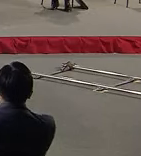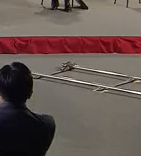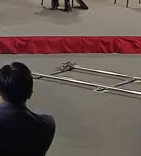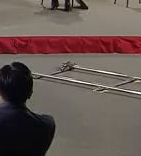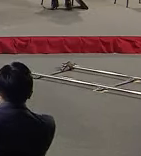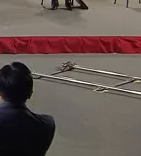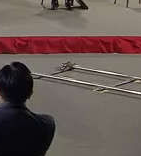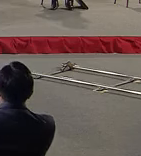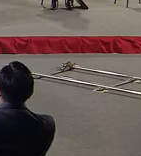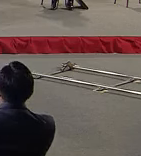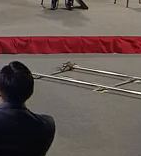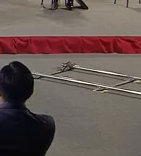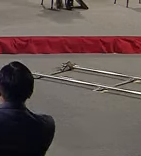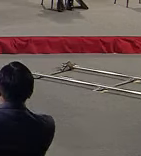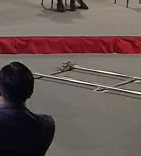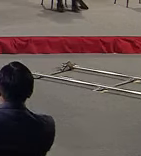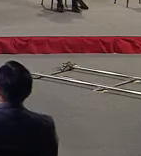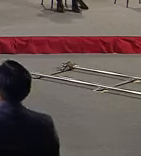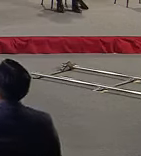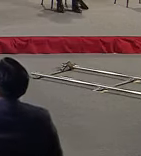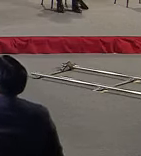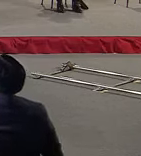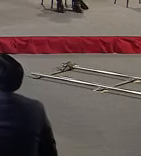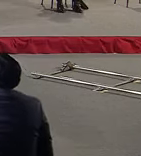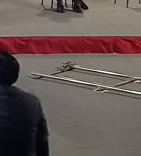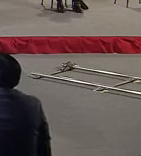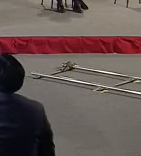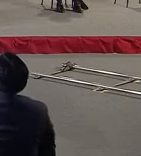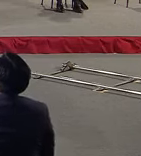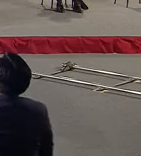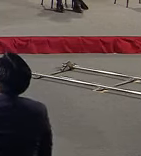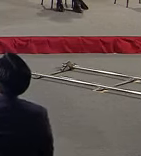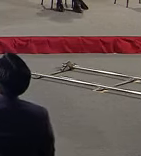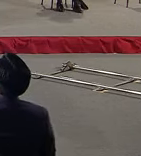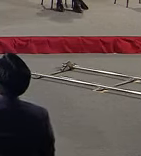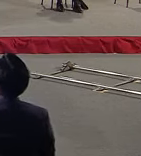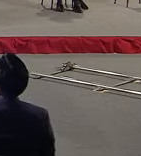Muy bien, esta es la construcción del Aeropuerto Internacional Felipe